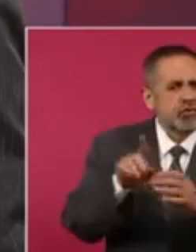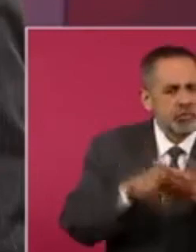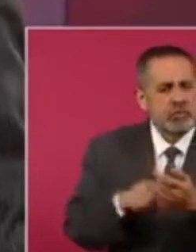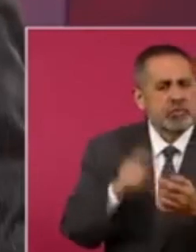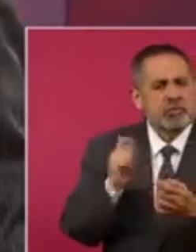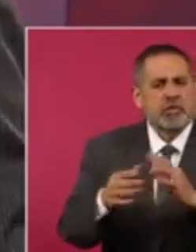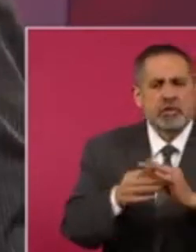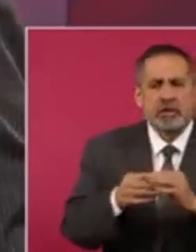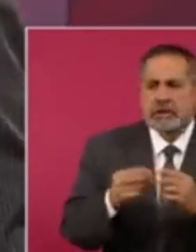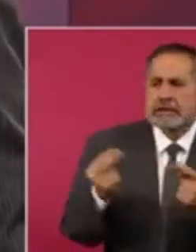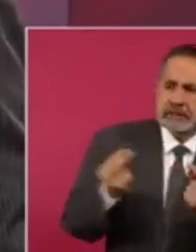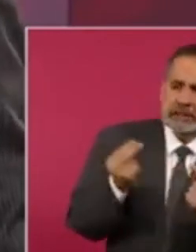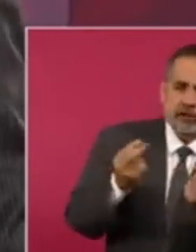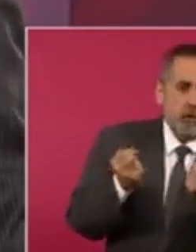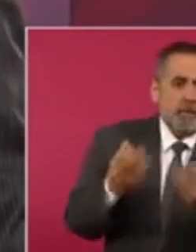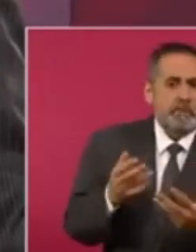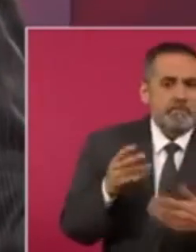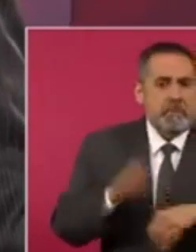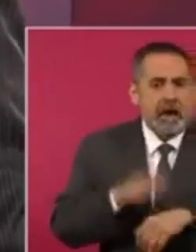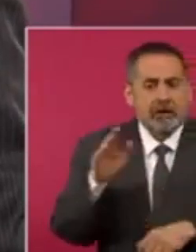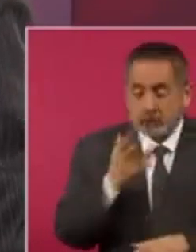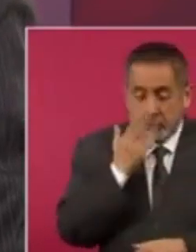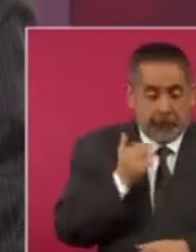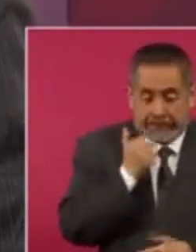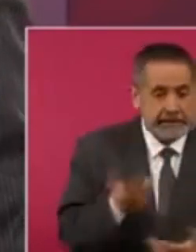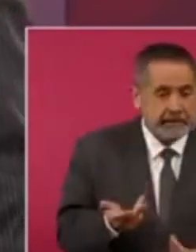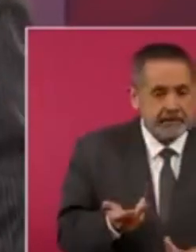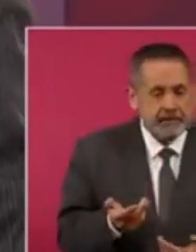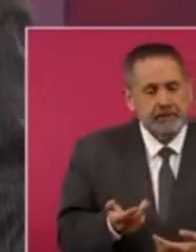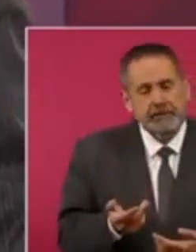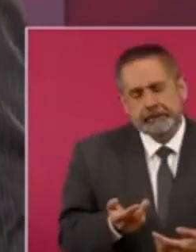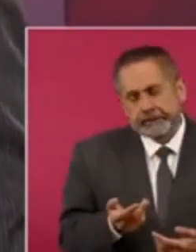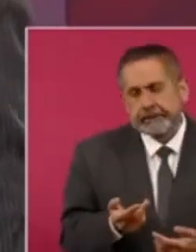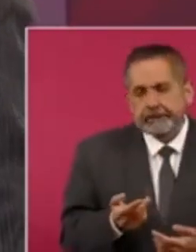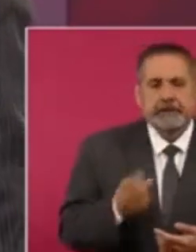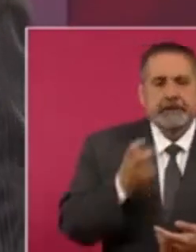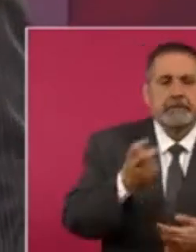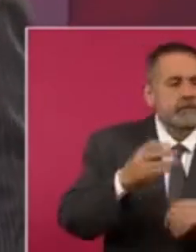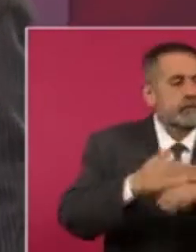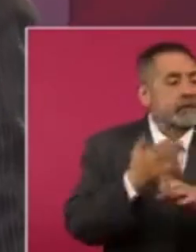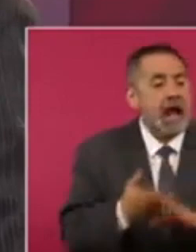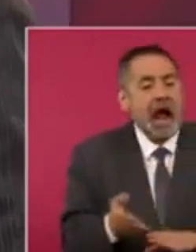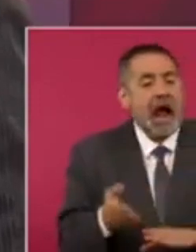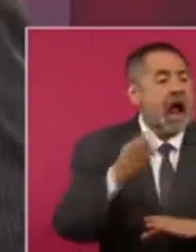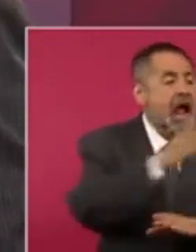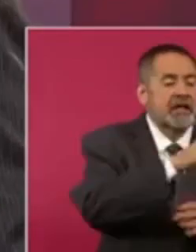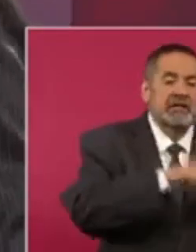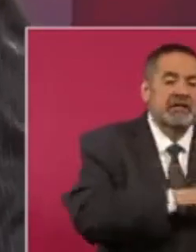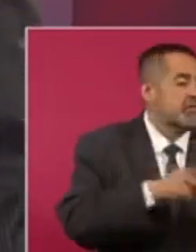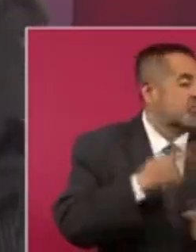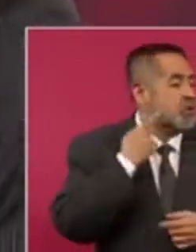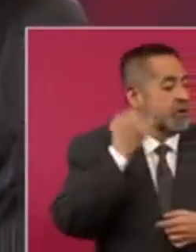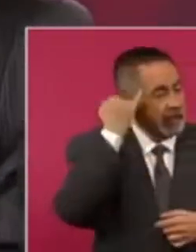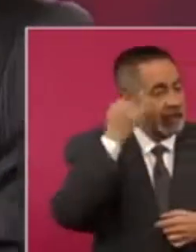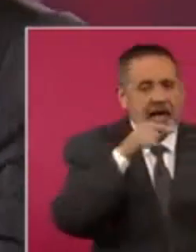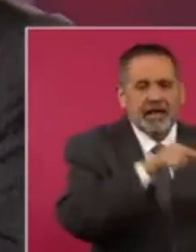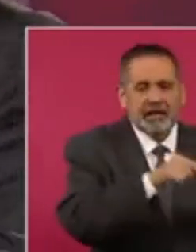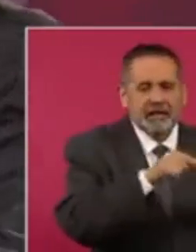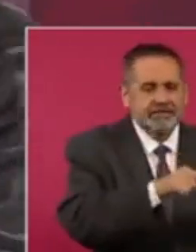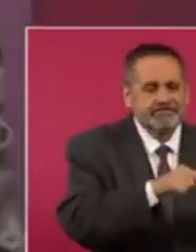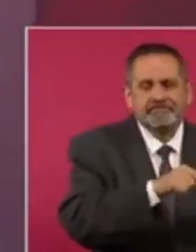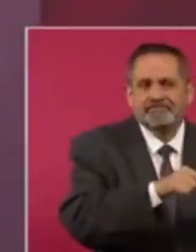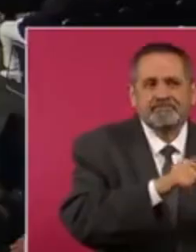mencionó que es el Instituto cumple ya 80 años de haber sido fundado y que